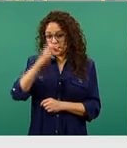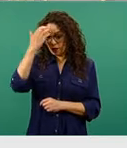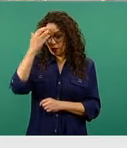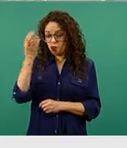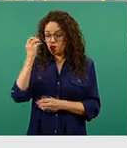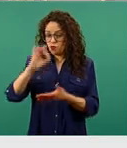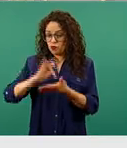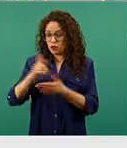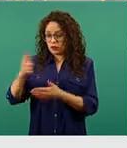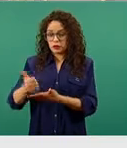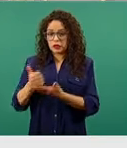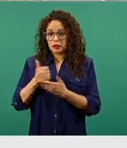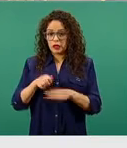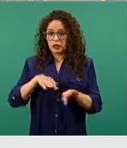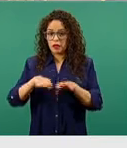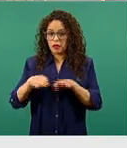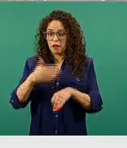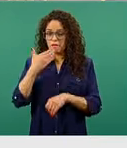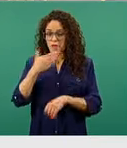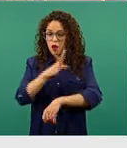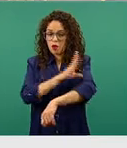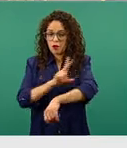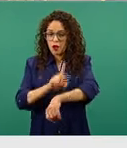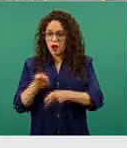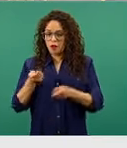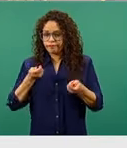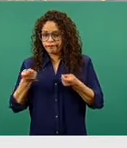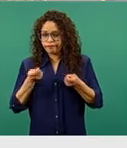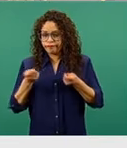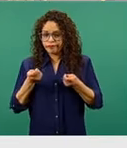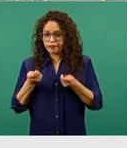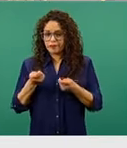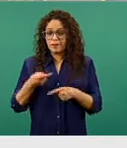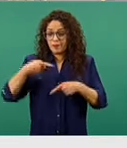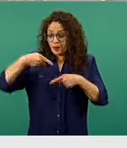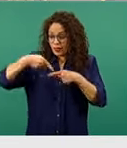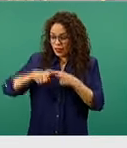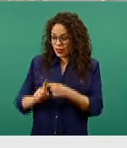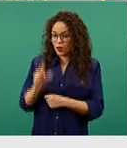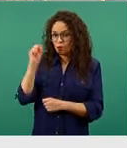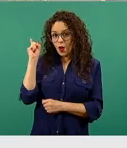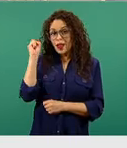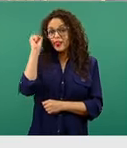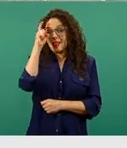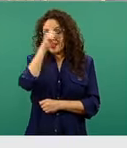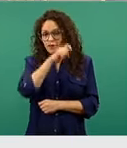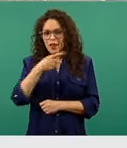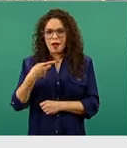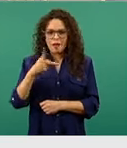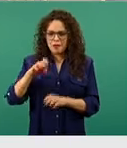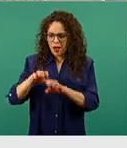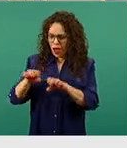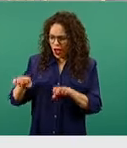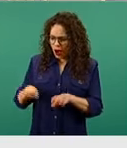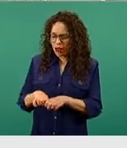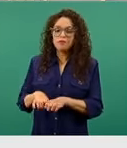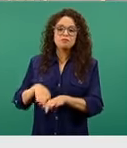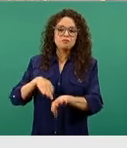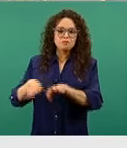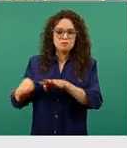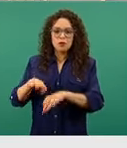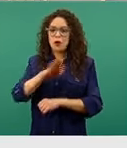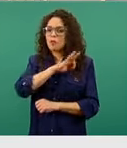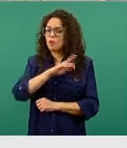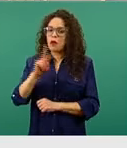trabajo que están haciendo, la coordinación, que al principio nos ha costado un poquito de trabajo, pero creo que el labor de equipo se refleja, una